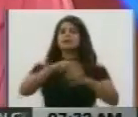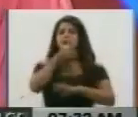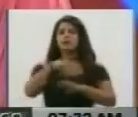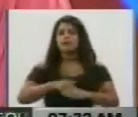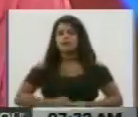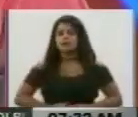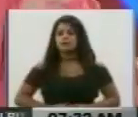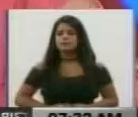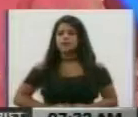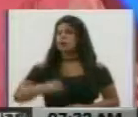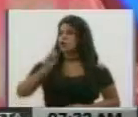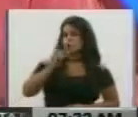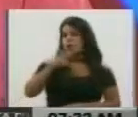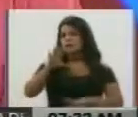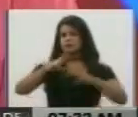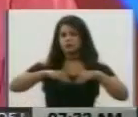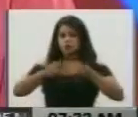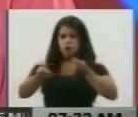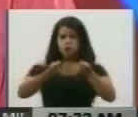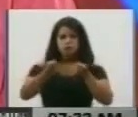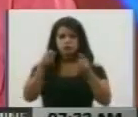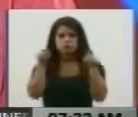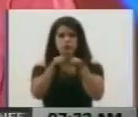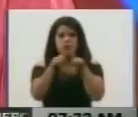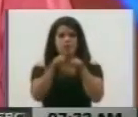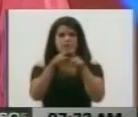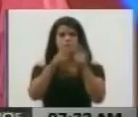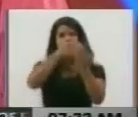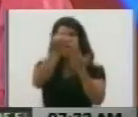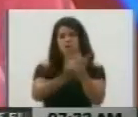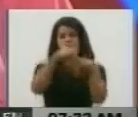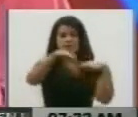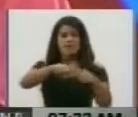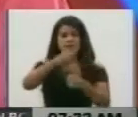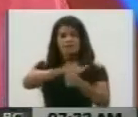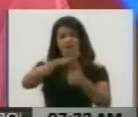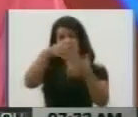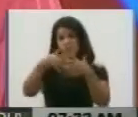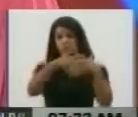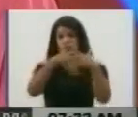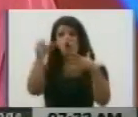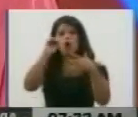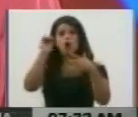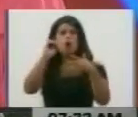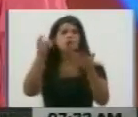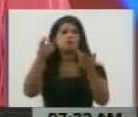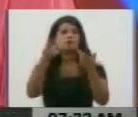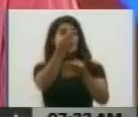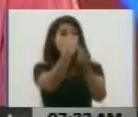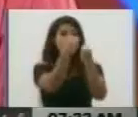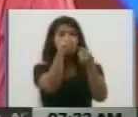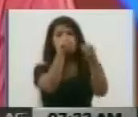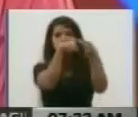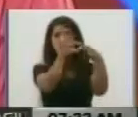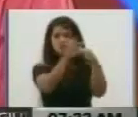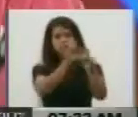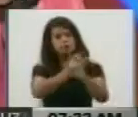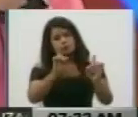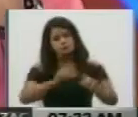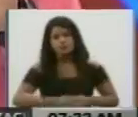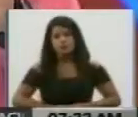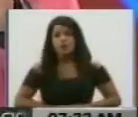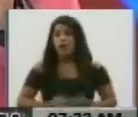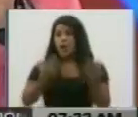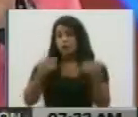se engancharon automáticamente con el proyecto imperial estadounidense ni con el capitalismo salvaje. Bueno, en este momento